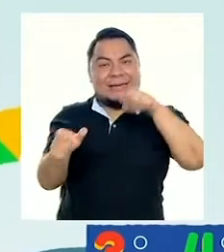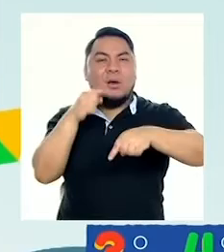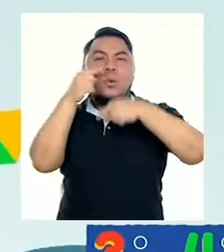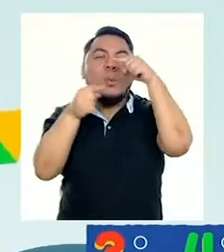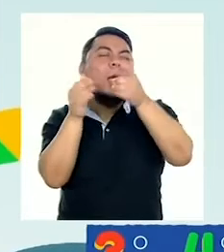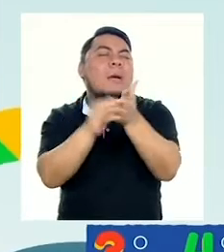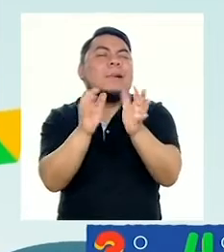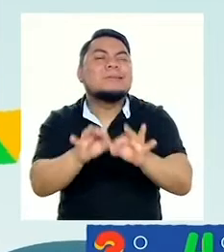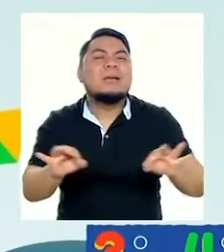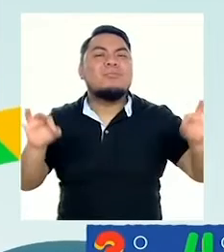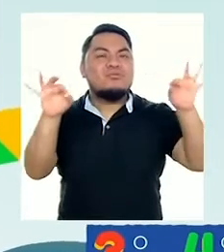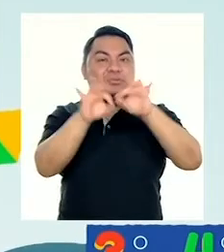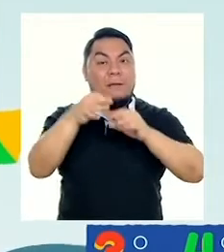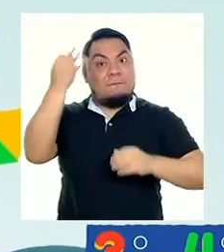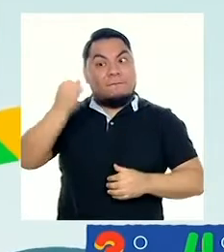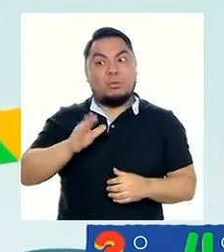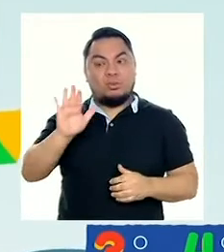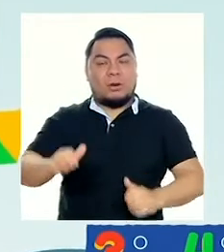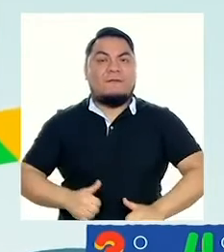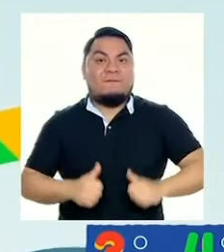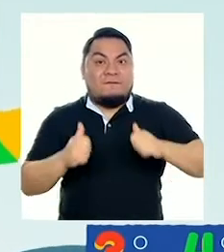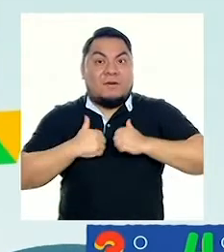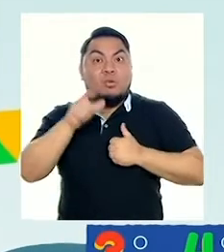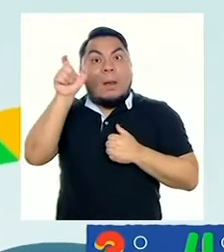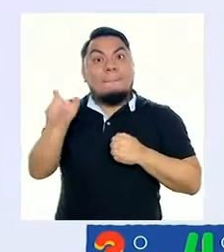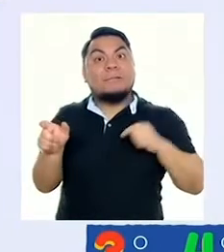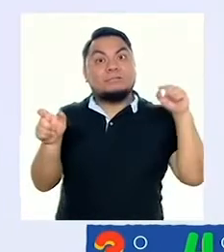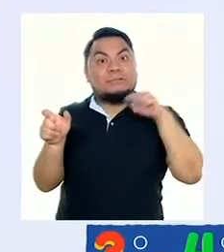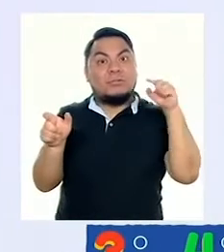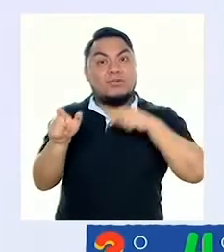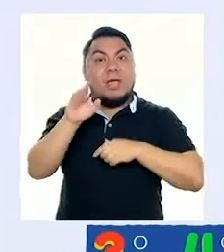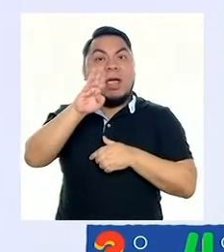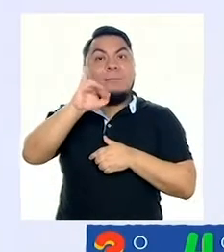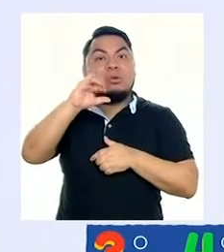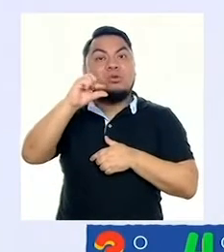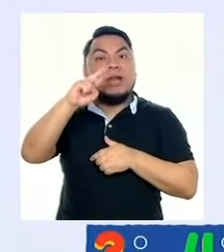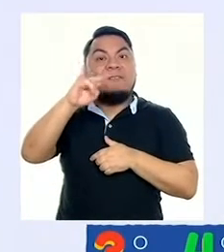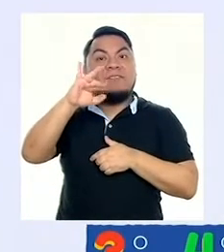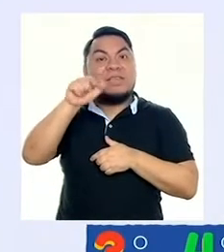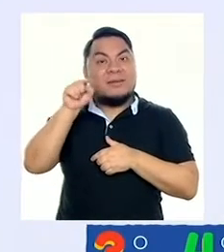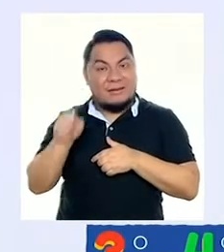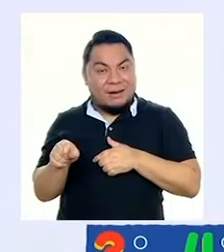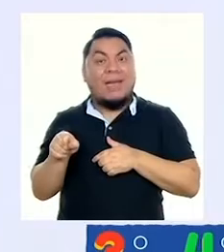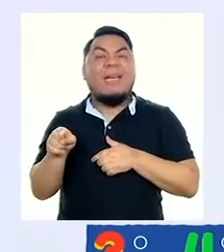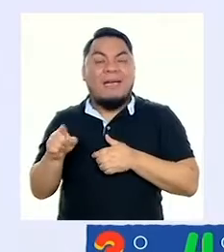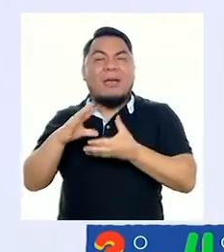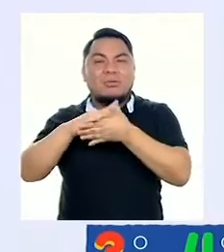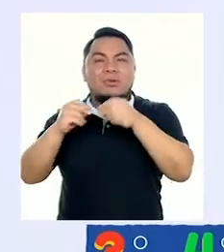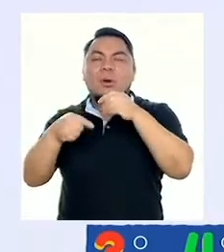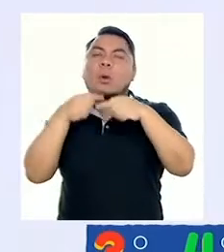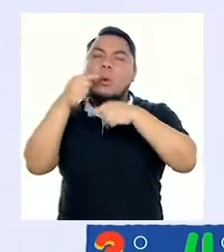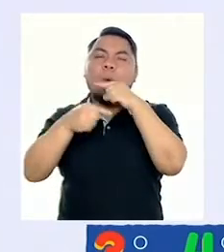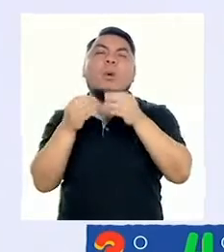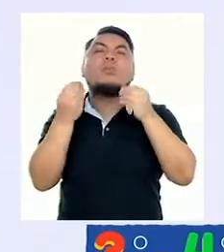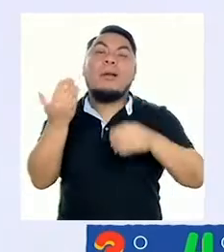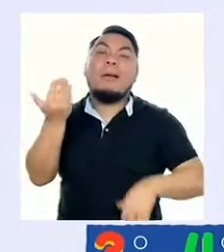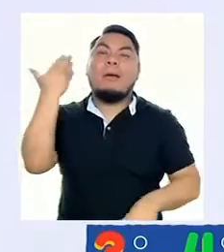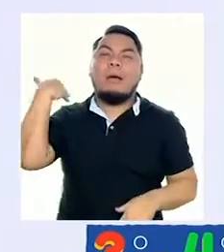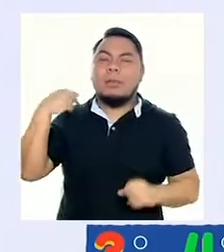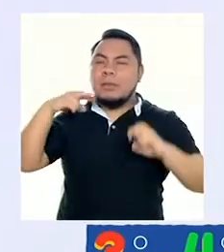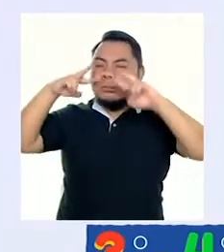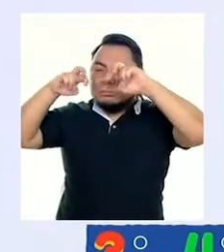más importantes y reales de la vida de una persona. Esta narración la realiza después de haber